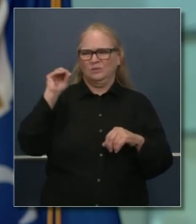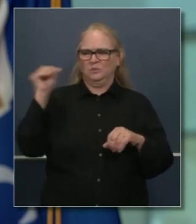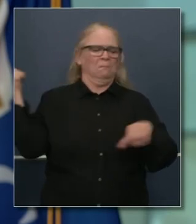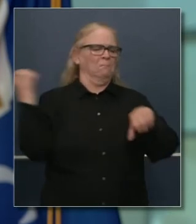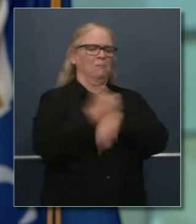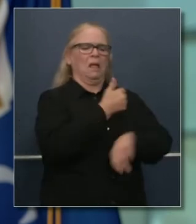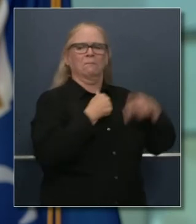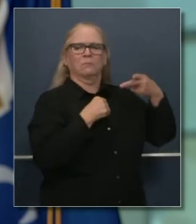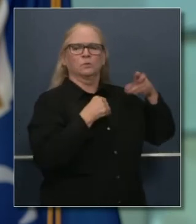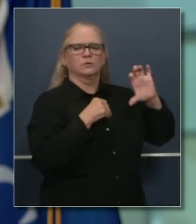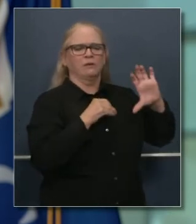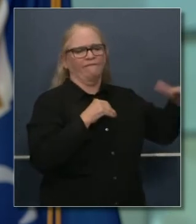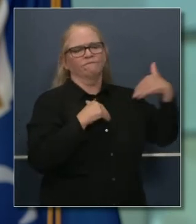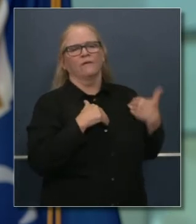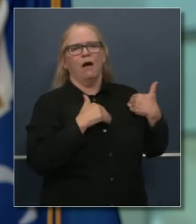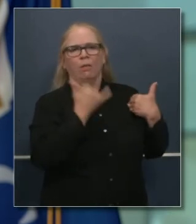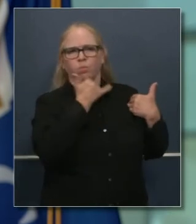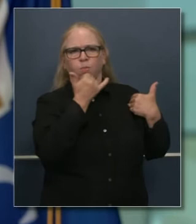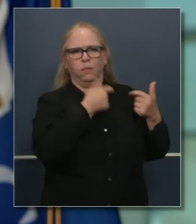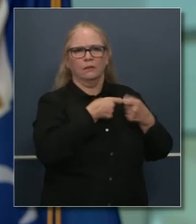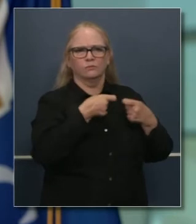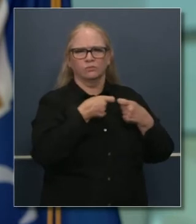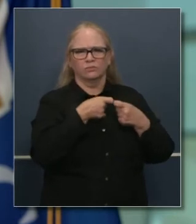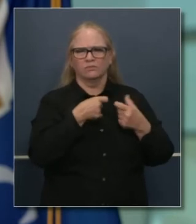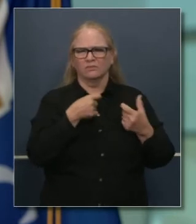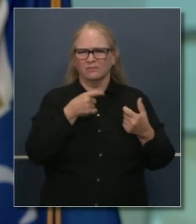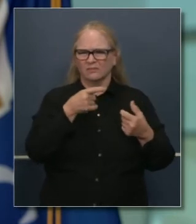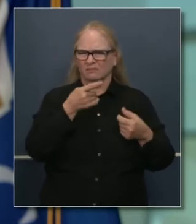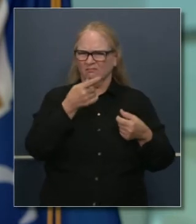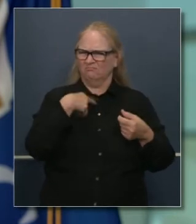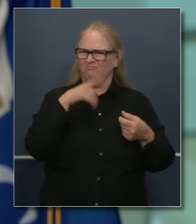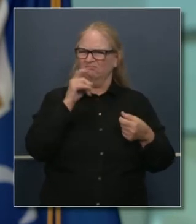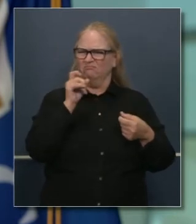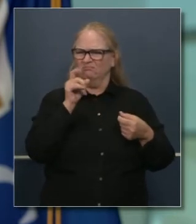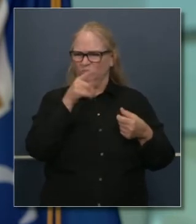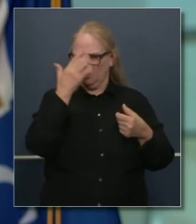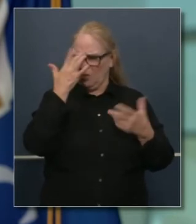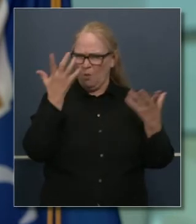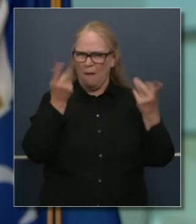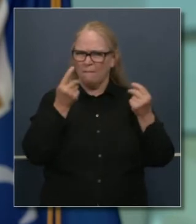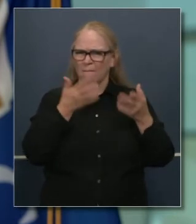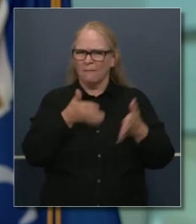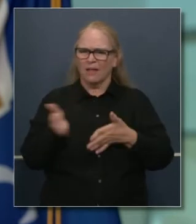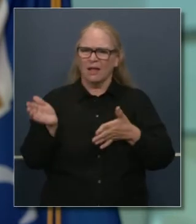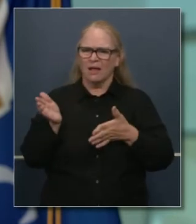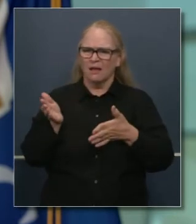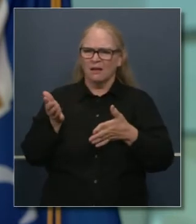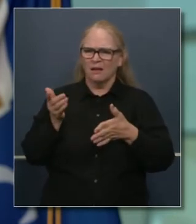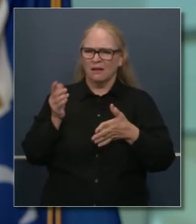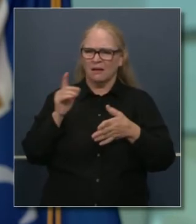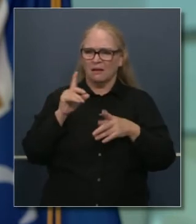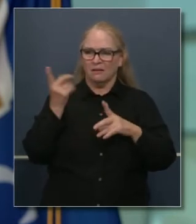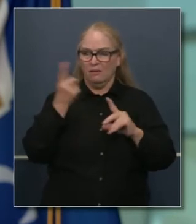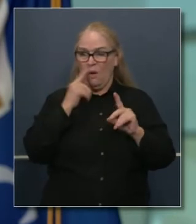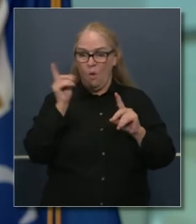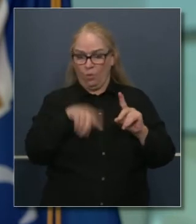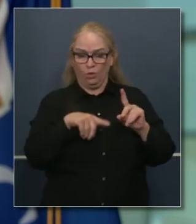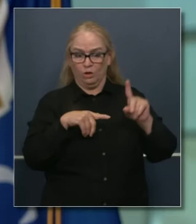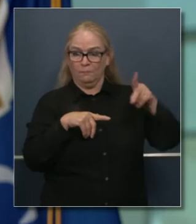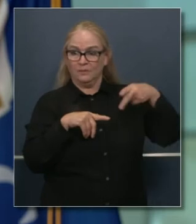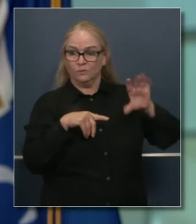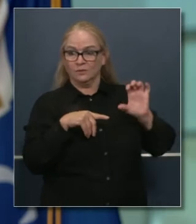en realidad hubo una falla y me gustaría saber si va a usted hacer algo directamente